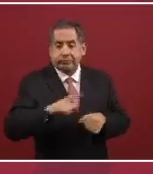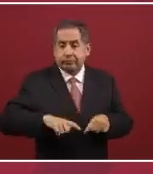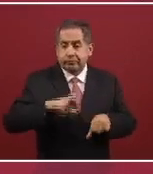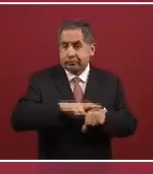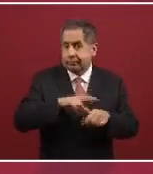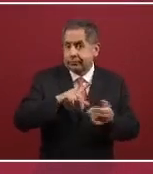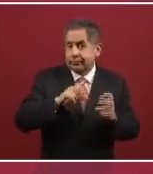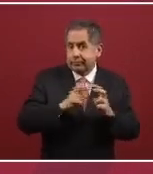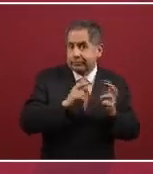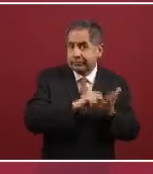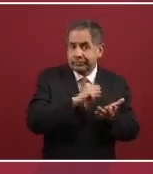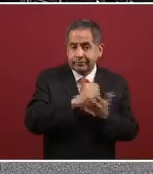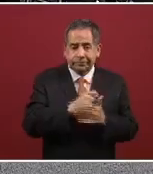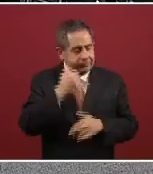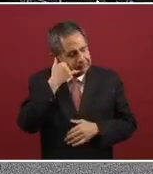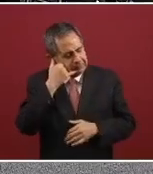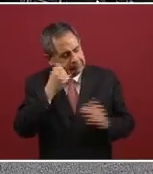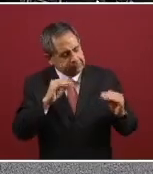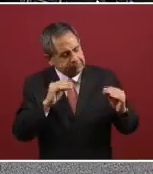Tamaulipas,